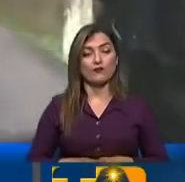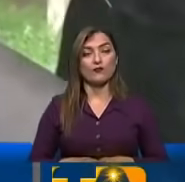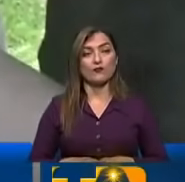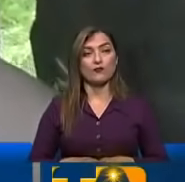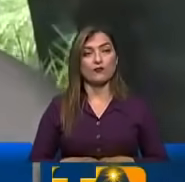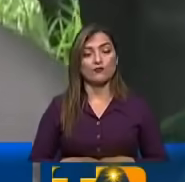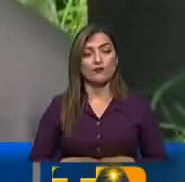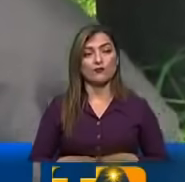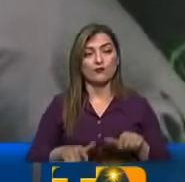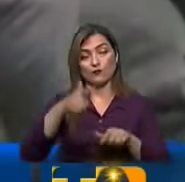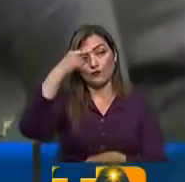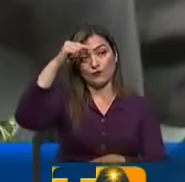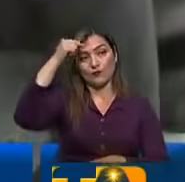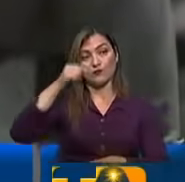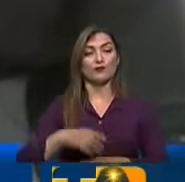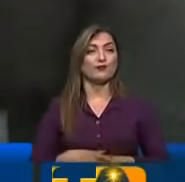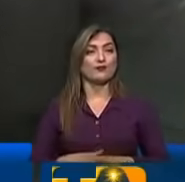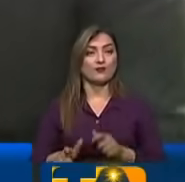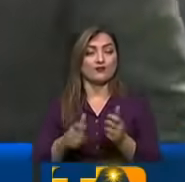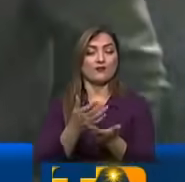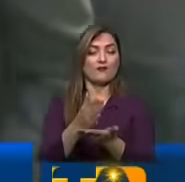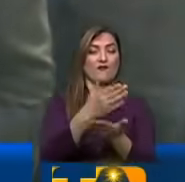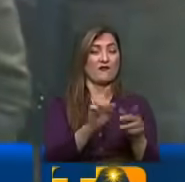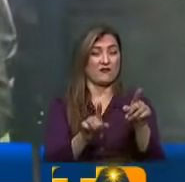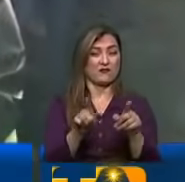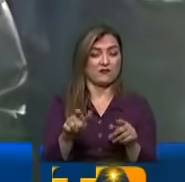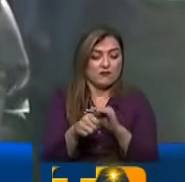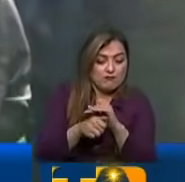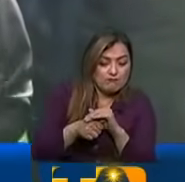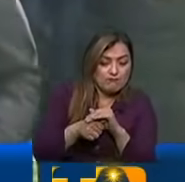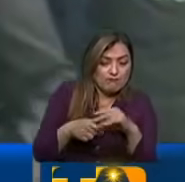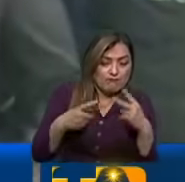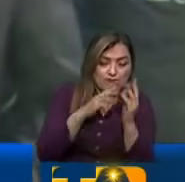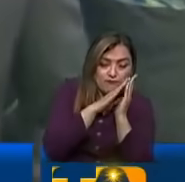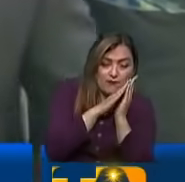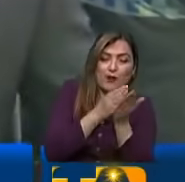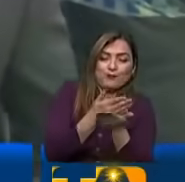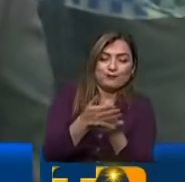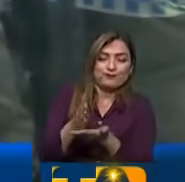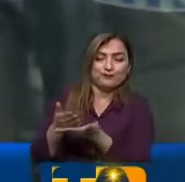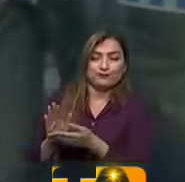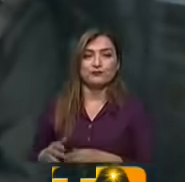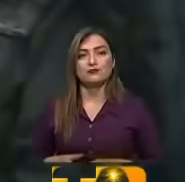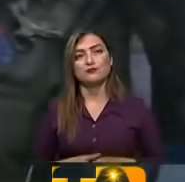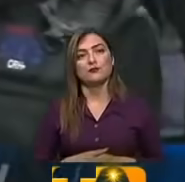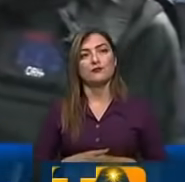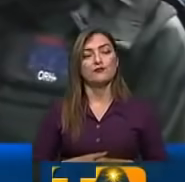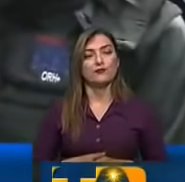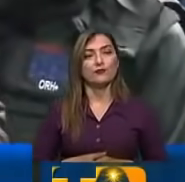en el sector de La Marín. Como vemos, han sido desalojadas algunas de las personas en las cuales vivían debajo de este puente